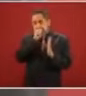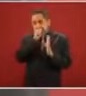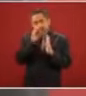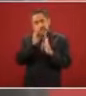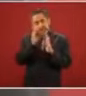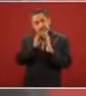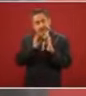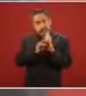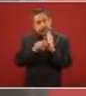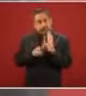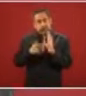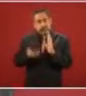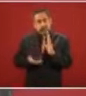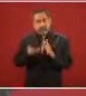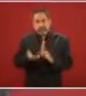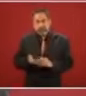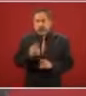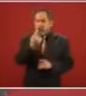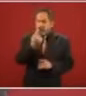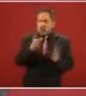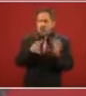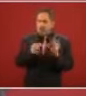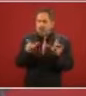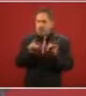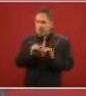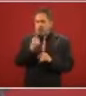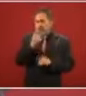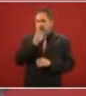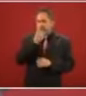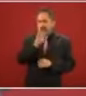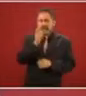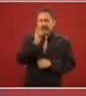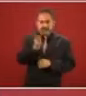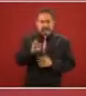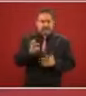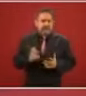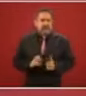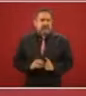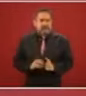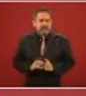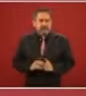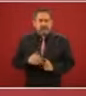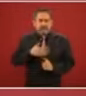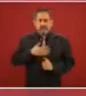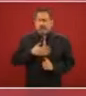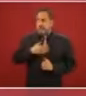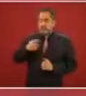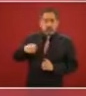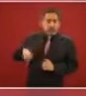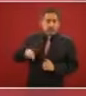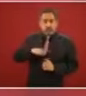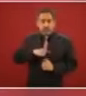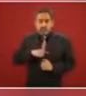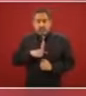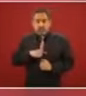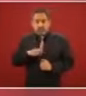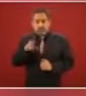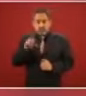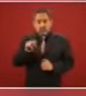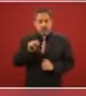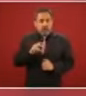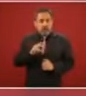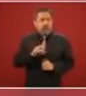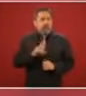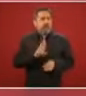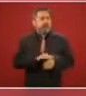La única cosa que puedo yo decirles a ustedes es de que nosotros no